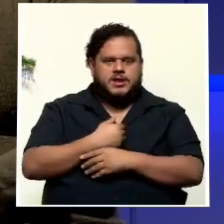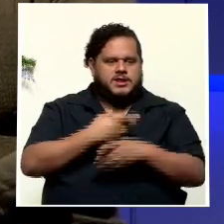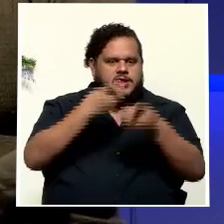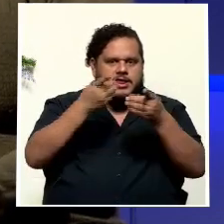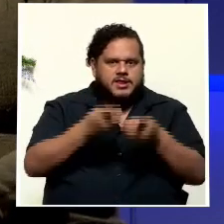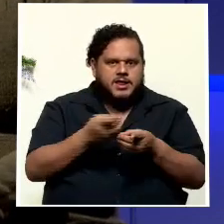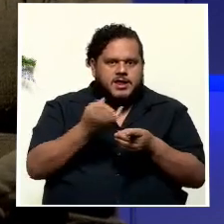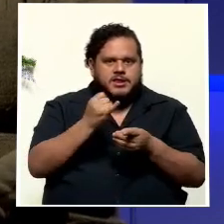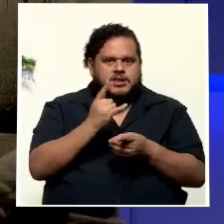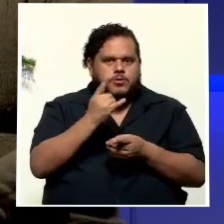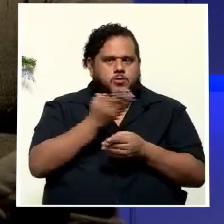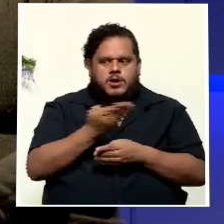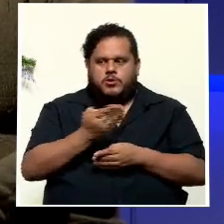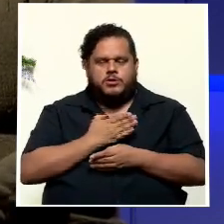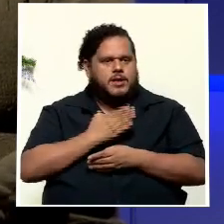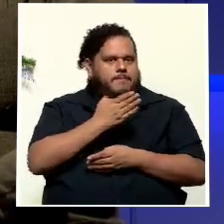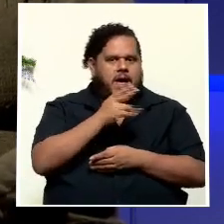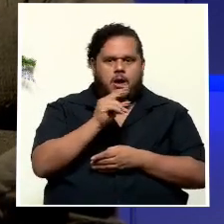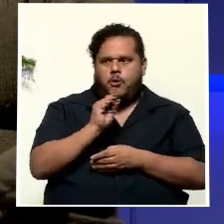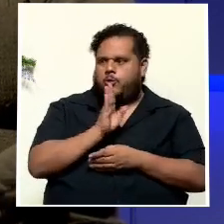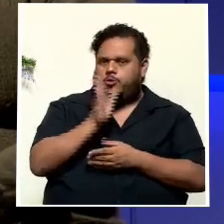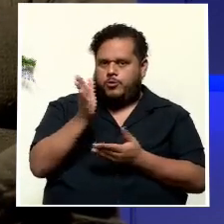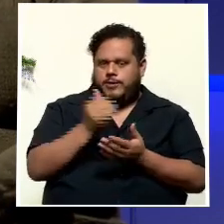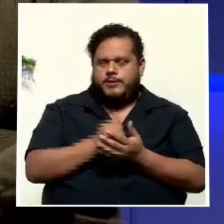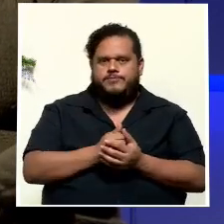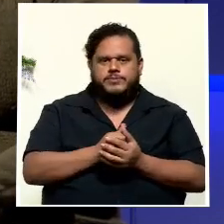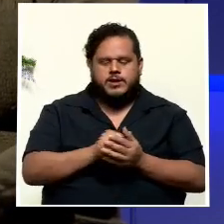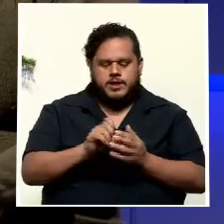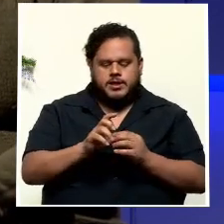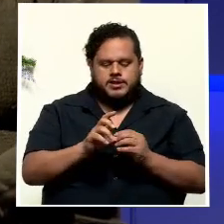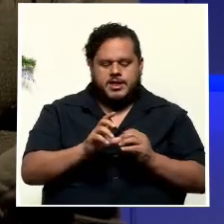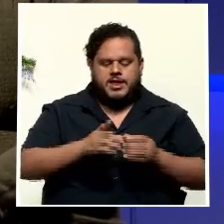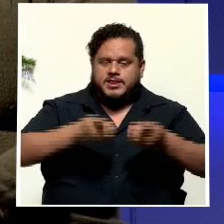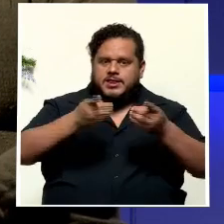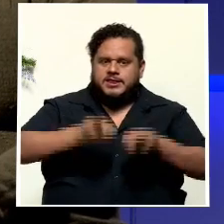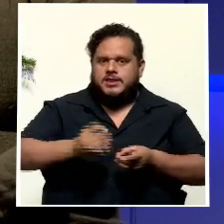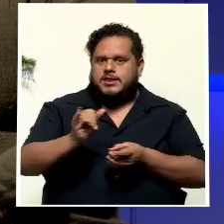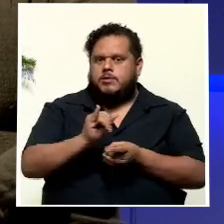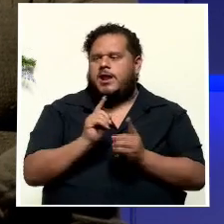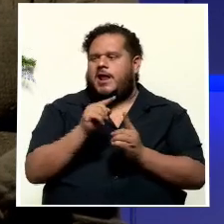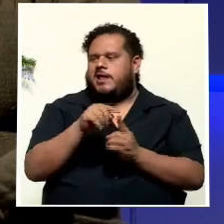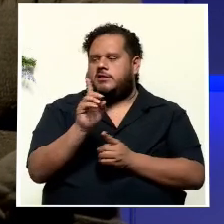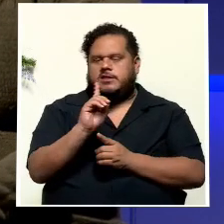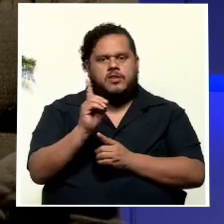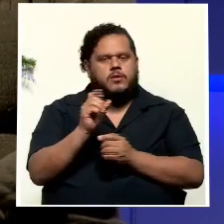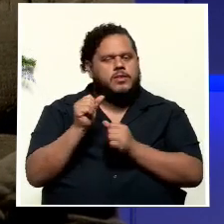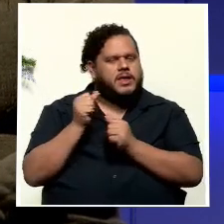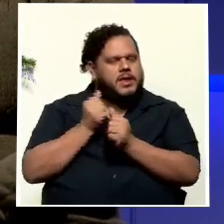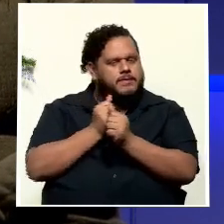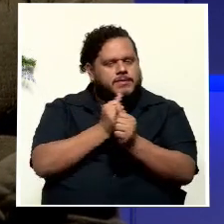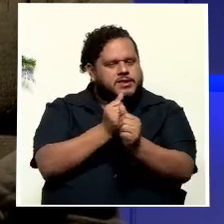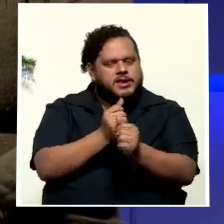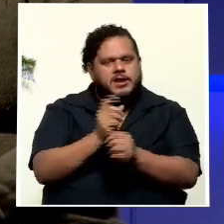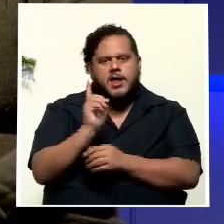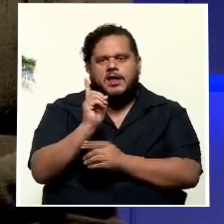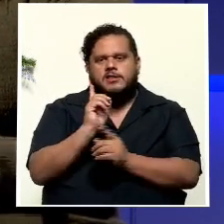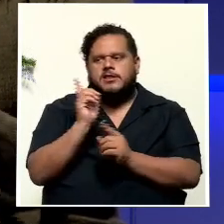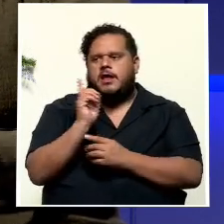una cosa va o no va a juicio, ¿verdad? De decidir además hasta dónde perseguir, hasta